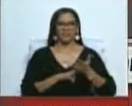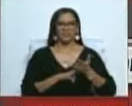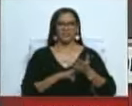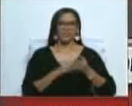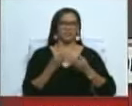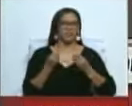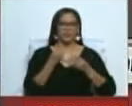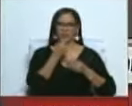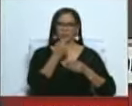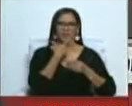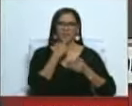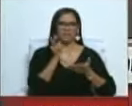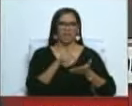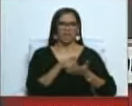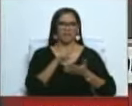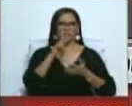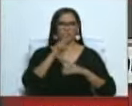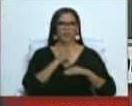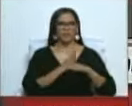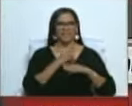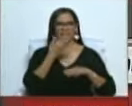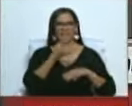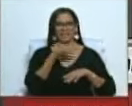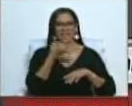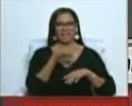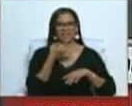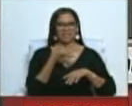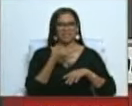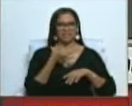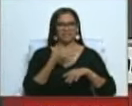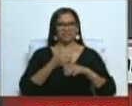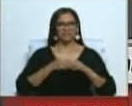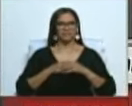bonito. Llegamos como a las, ¿qué? 2:30 de la tarde...